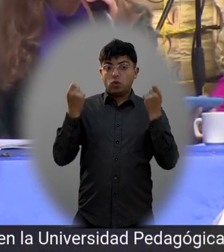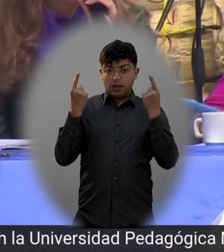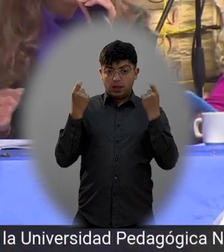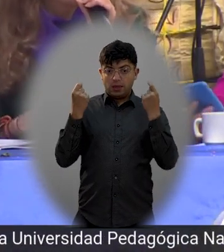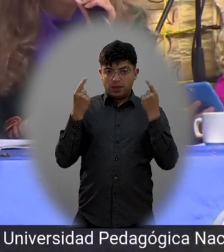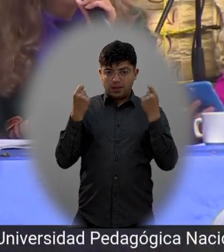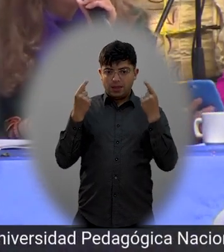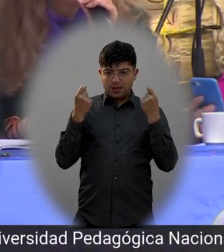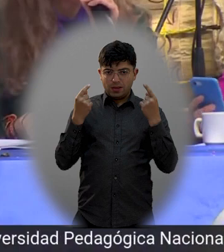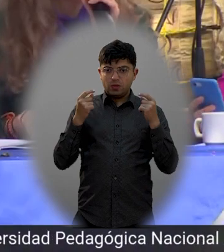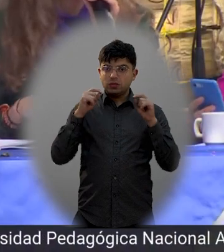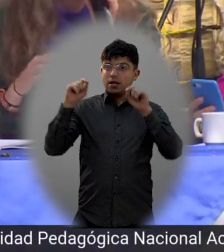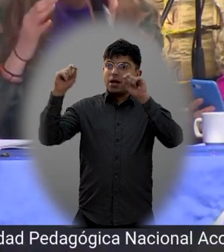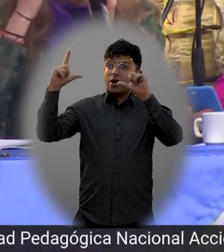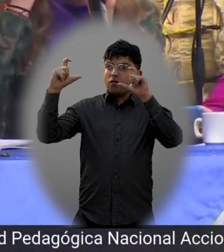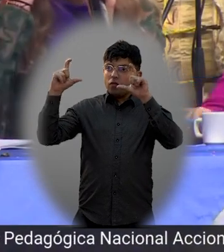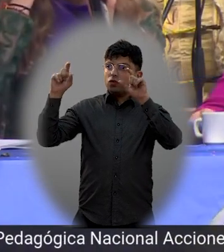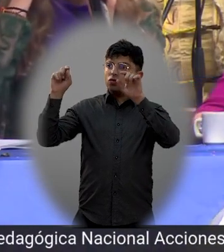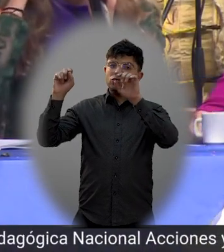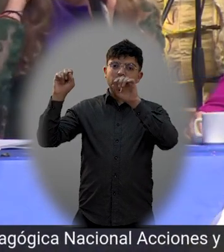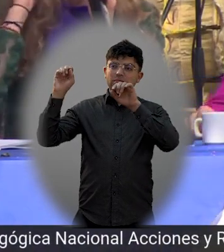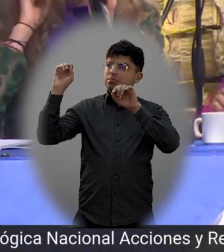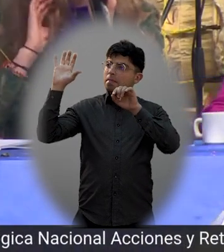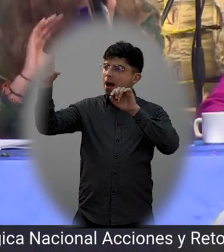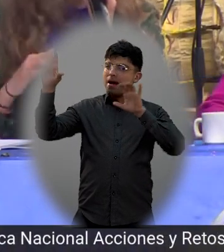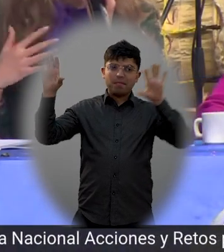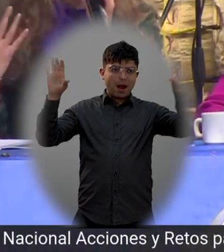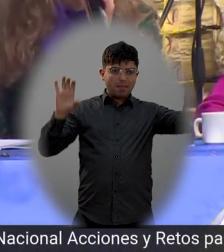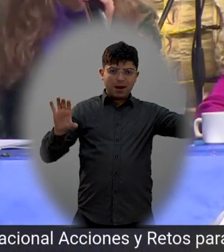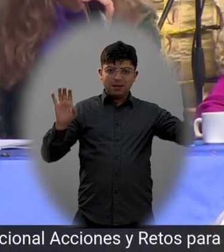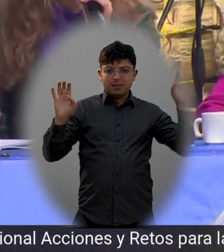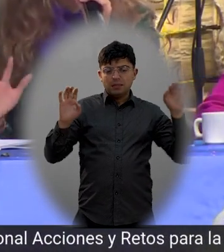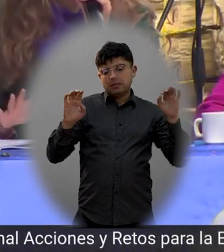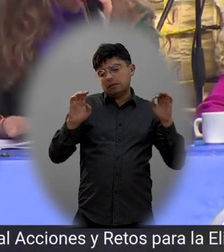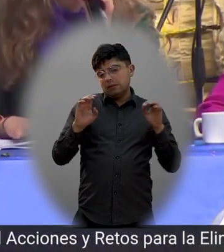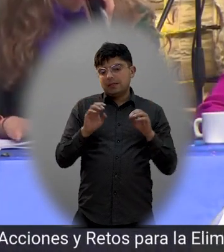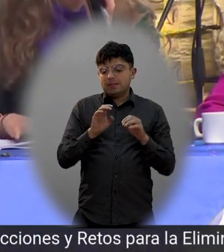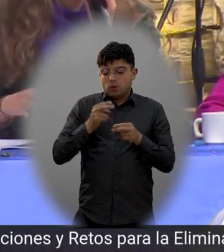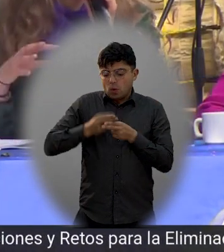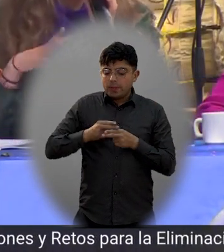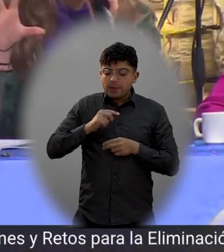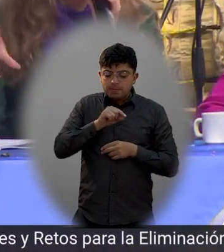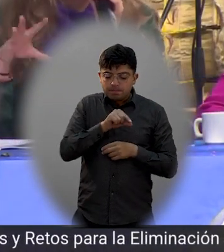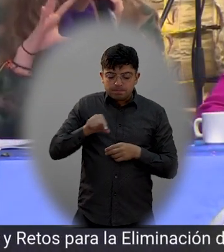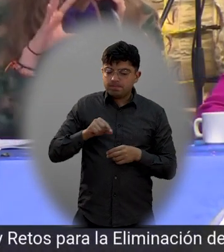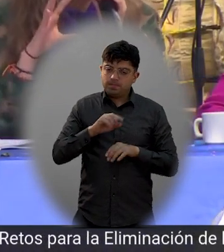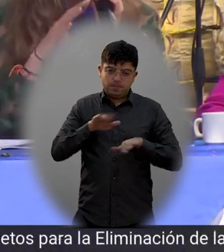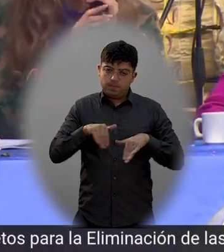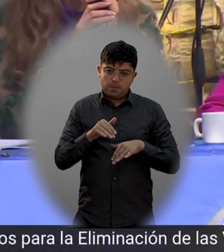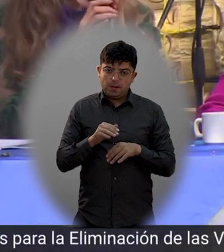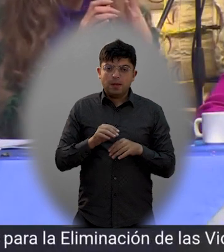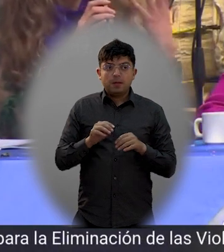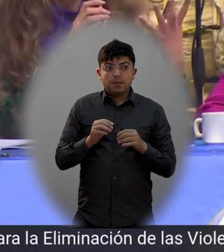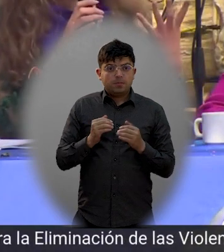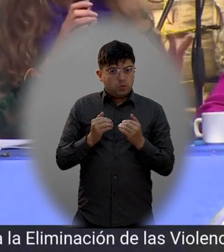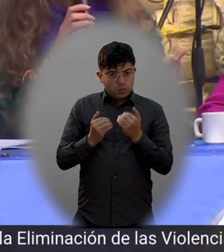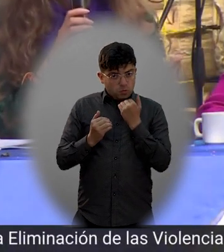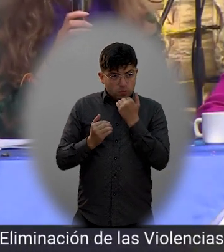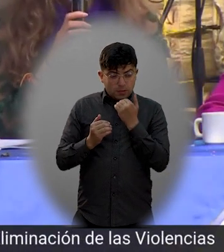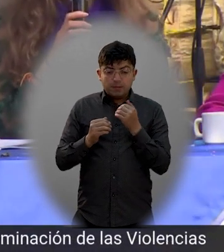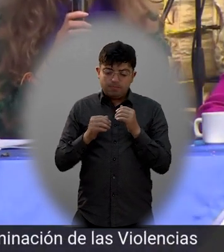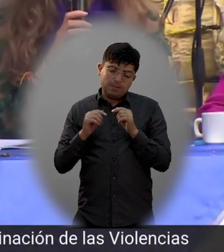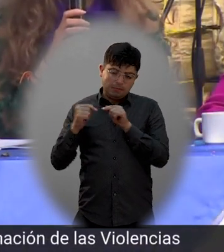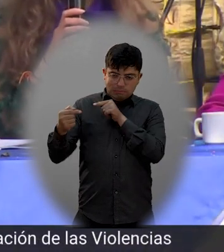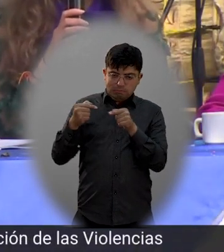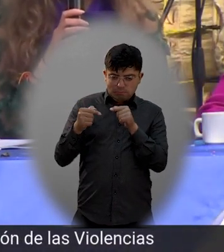mayoría de los escraches son anónimos, sí. Pero por ejemplo, no sé cómo se podría, creo que es algo que tendremos que